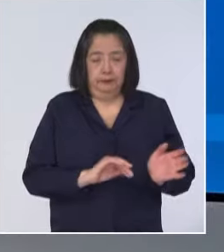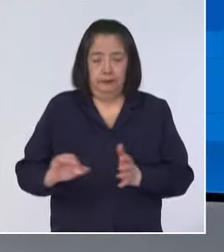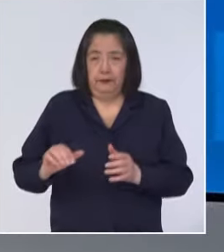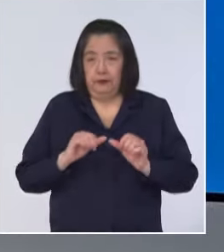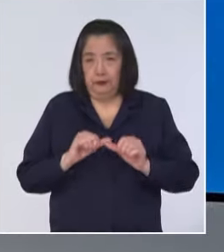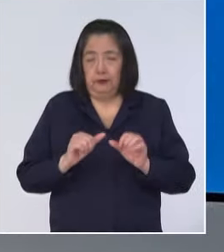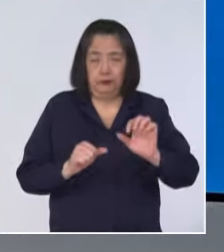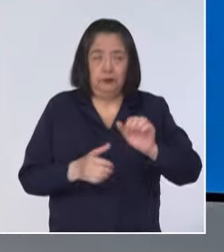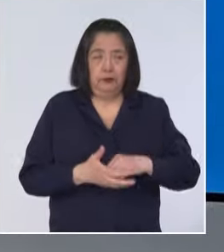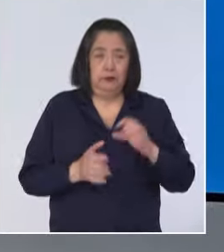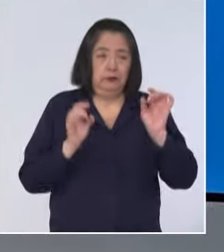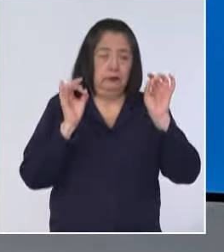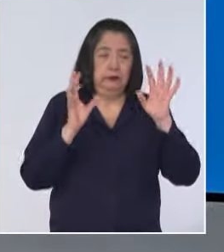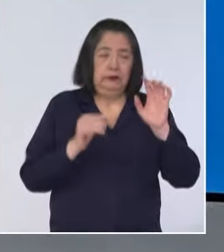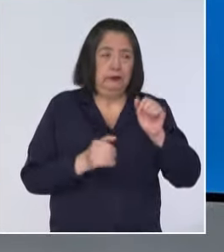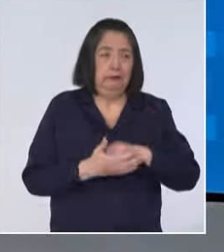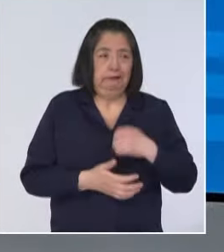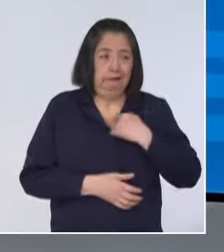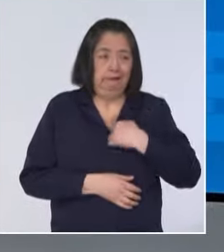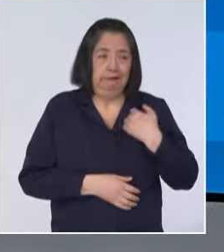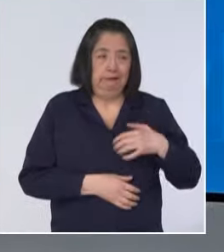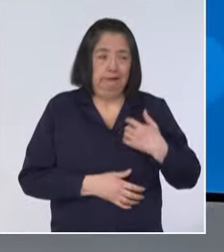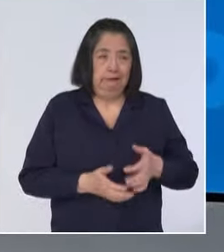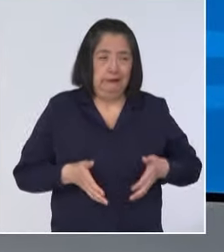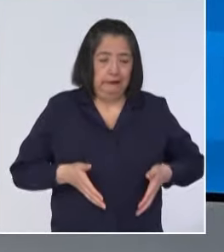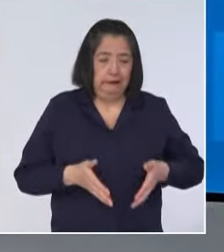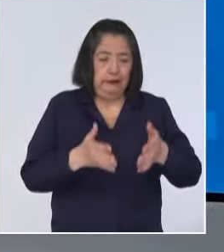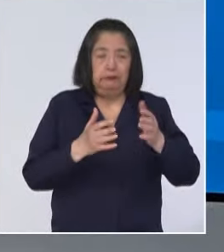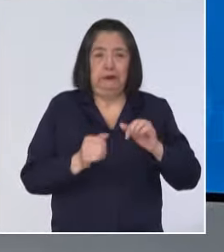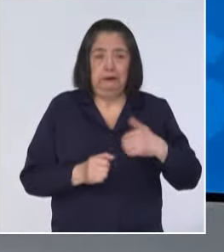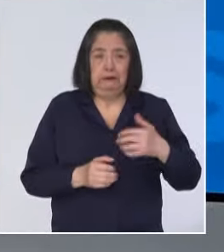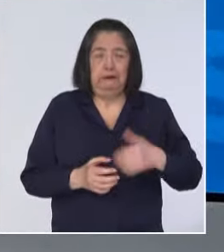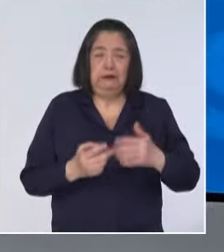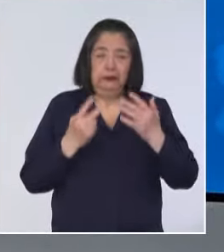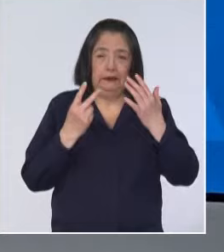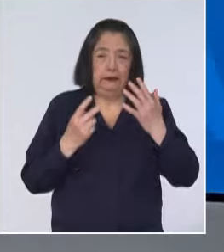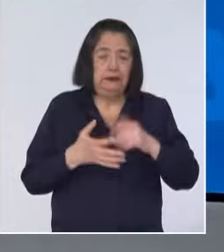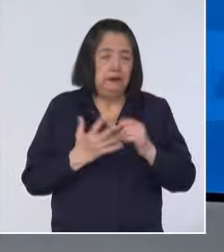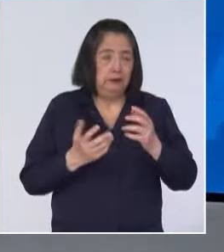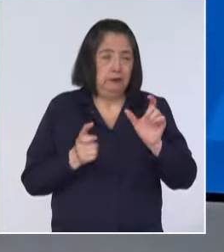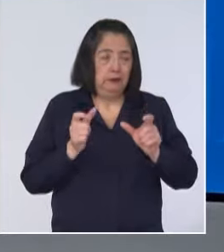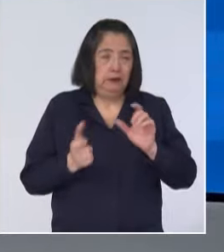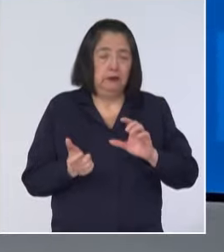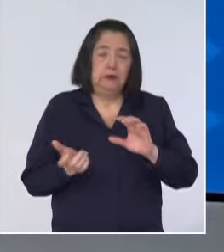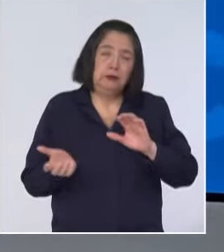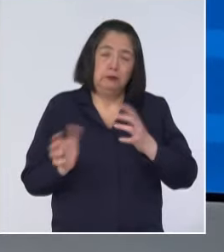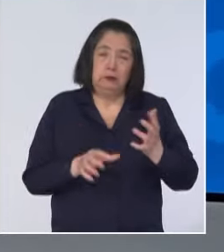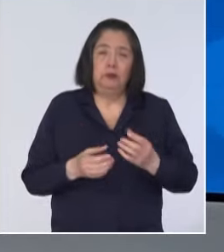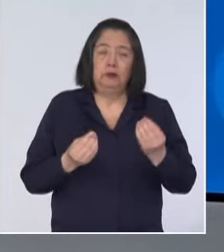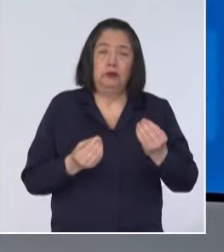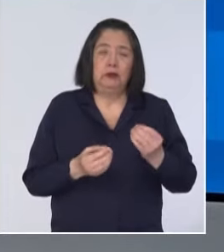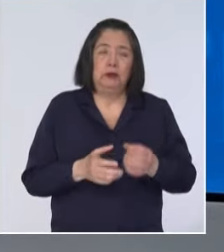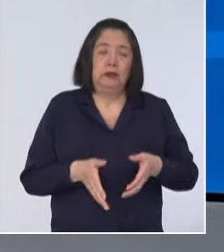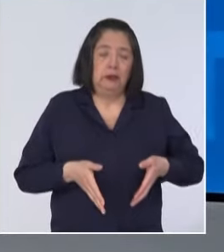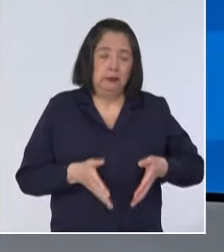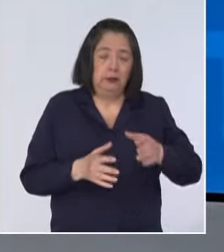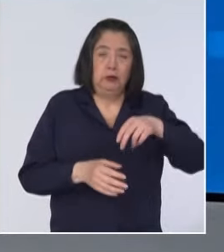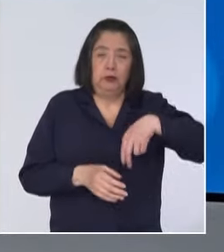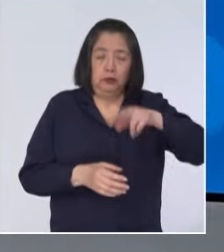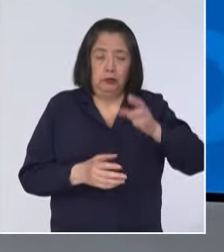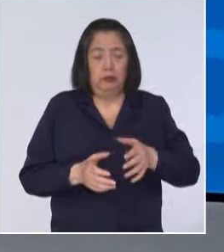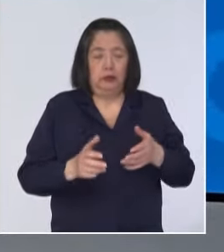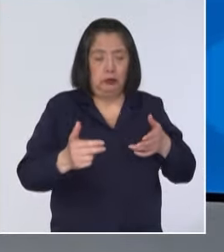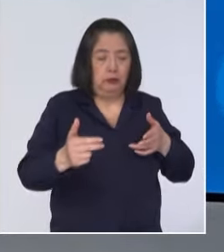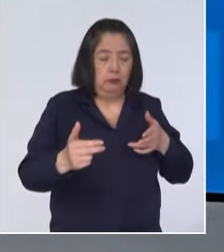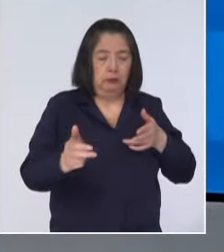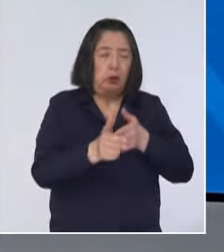Continúan las tragedias, lamentablemente, también en nuestras carreteras. 7 personas murieron por el choque de 2 buses en la Panamericana Norte a la altura del óvalo